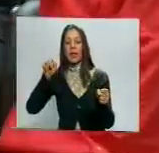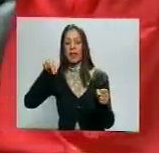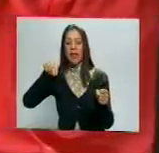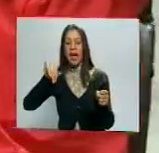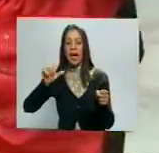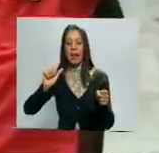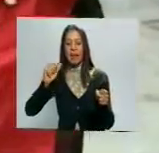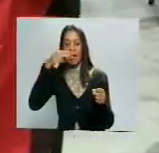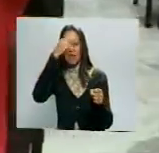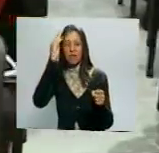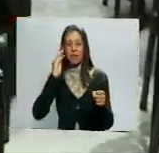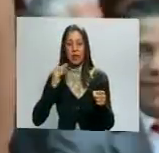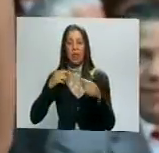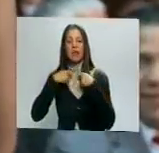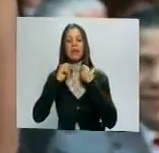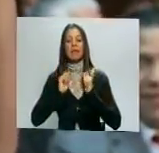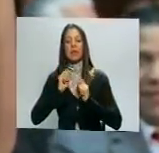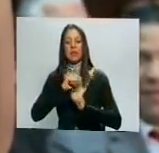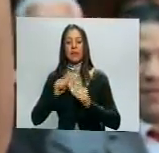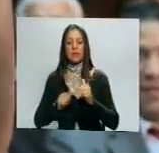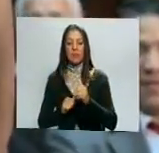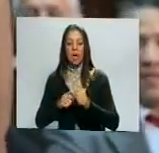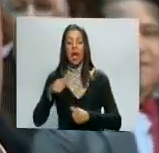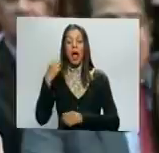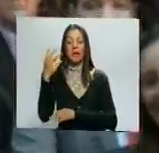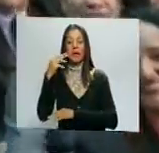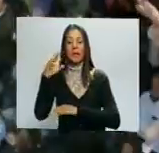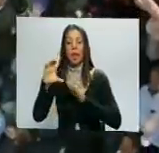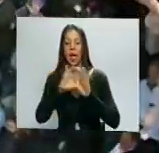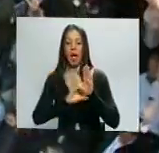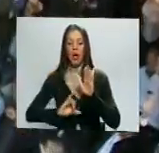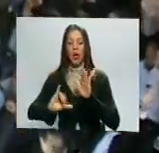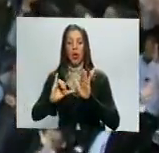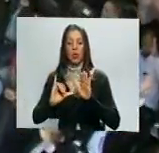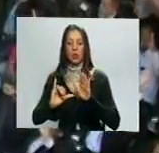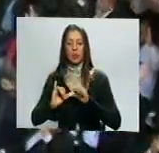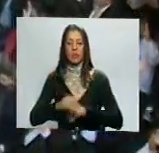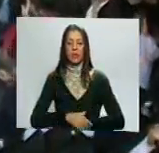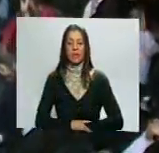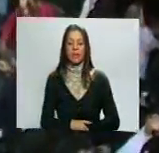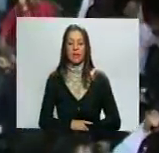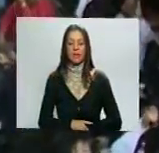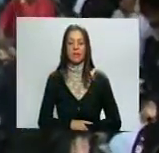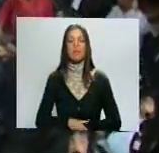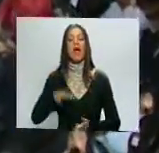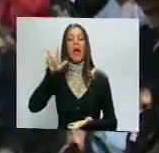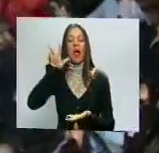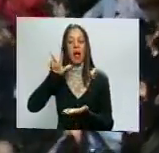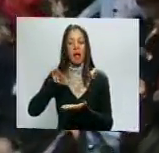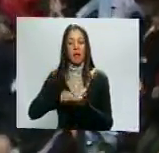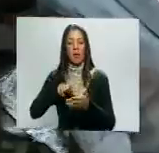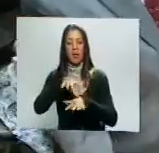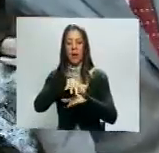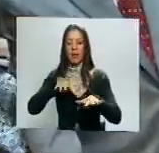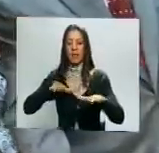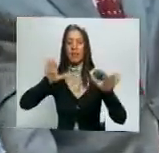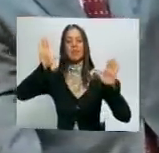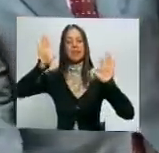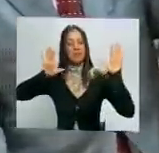primera vicepresidenta de la Junta Directiva de la Asamblea Nacional Constituyente. Aprobado con mano en